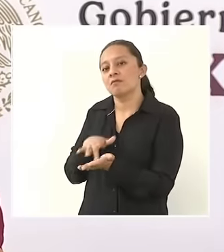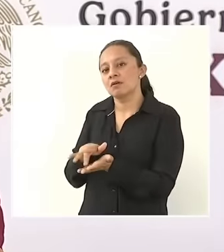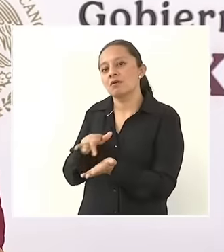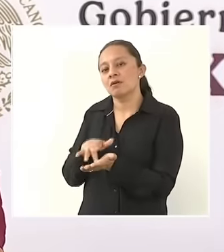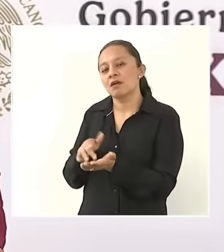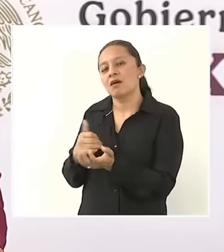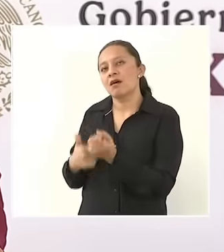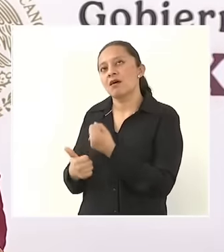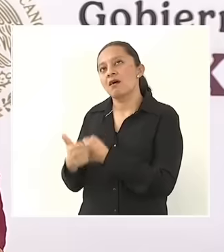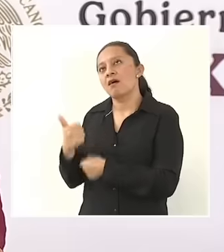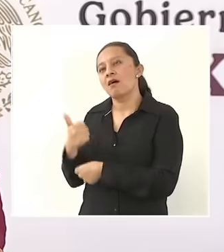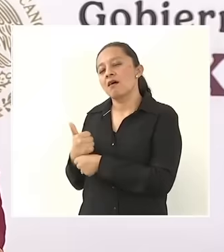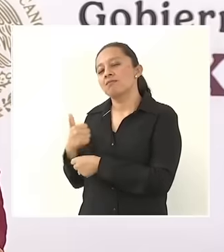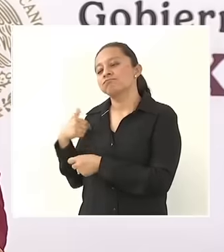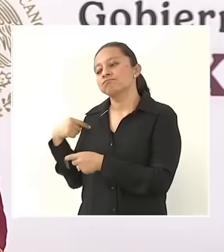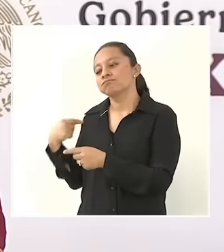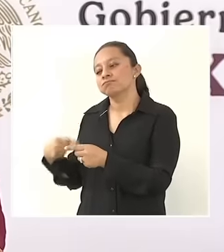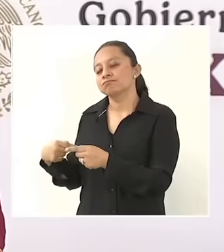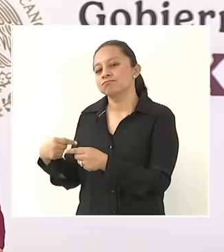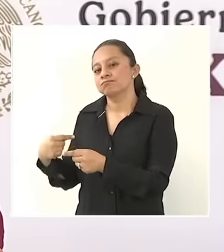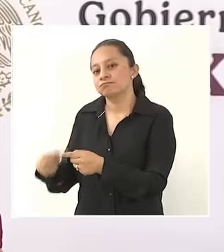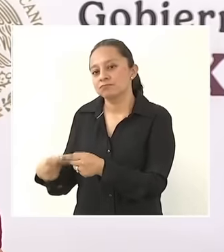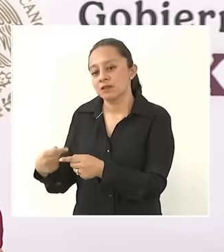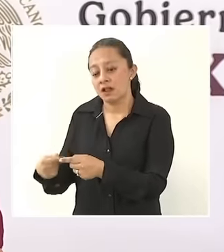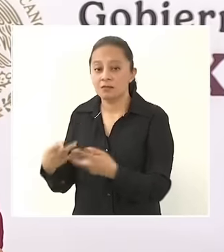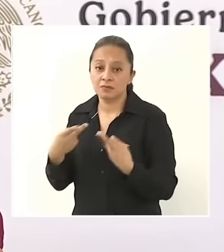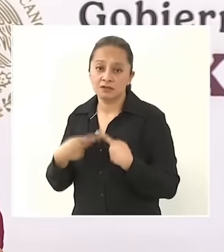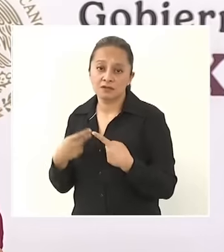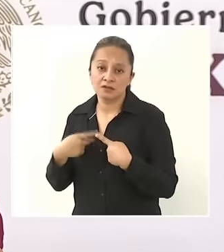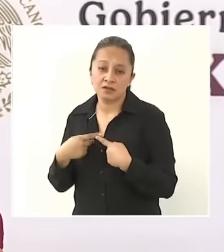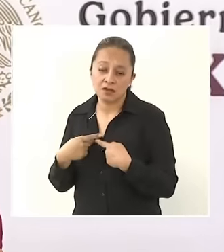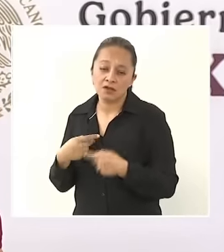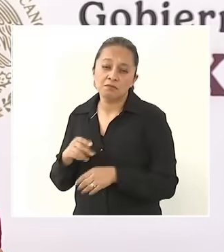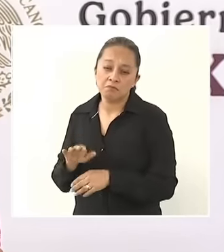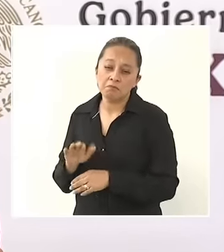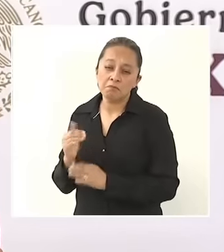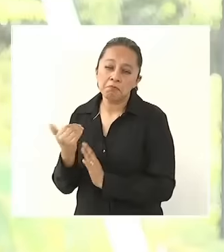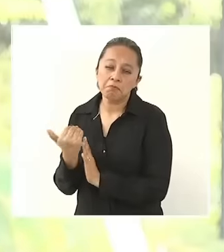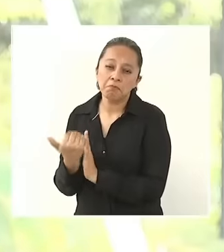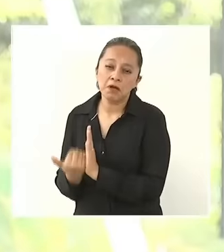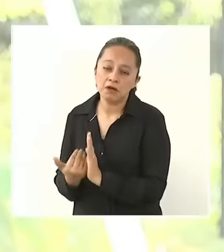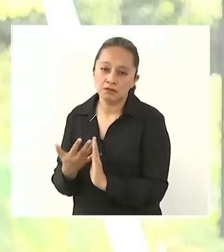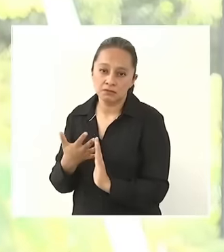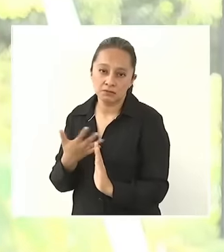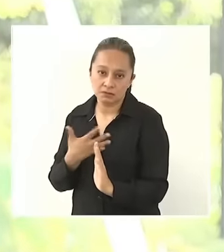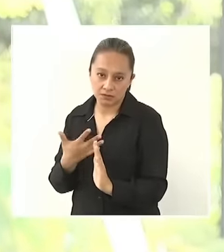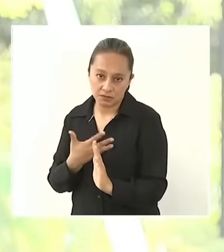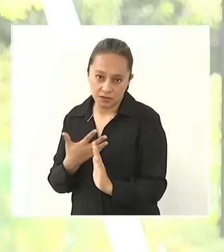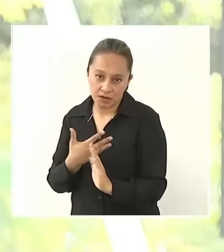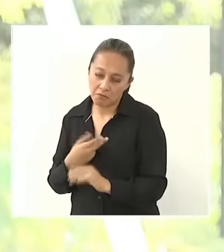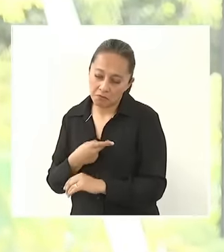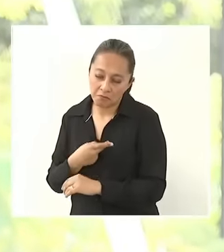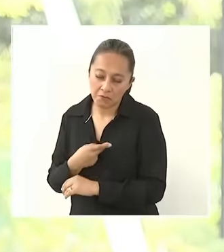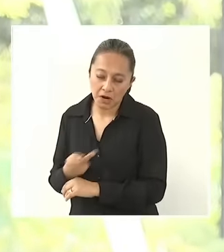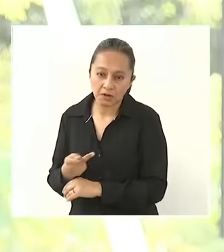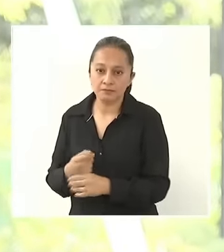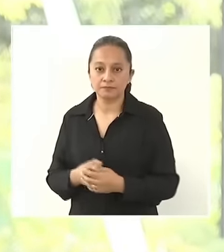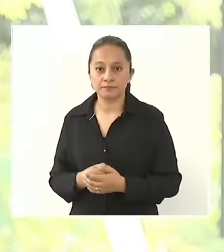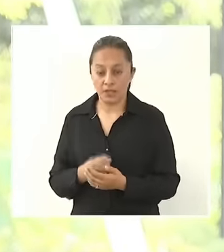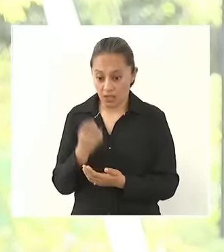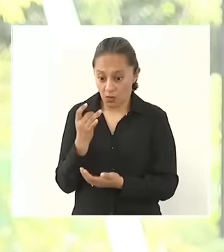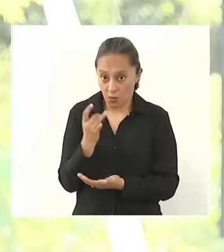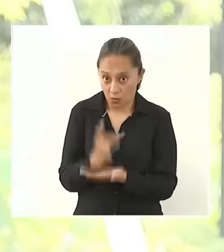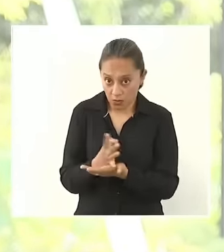del desarrollo, a los que menos tienen, a los más humildes. Esto no solamente es